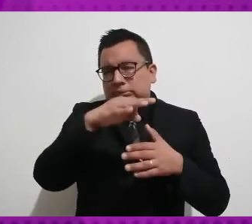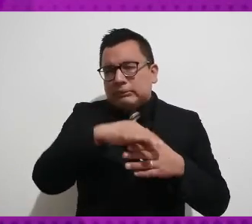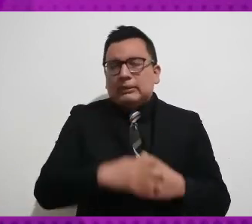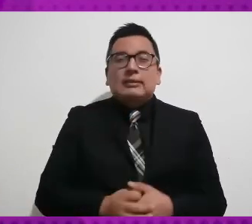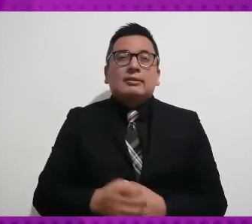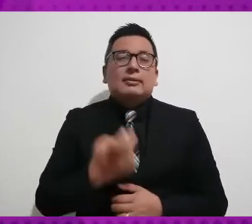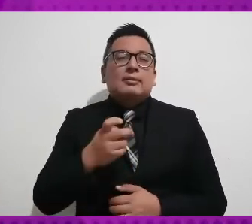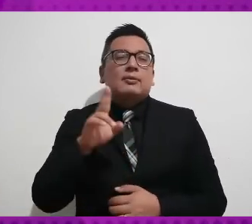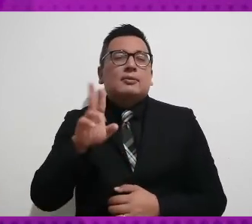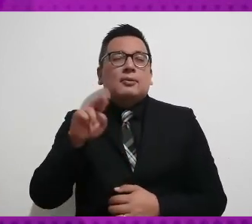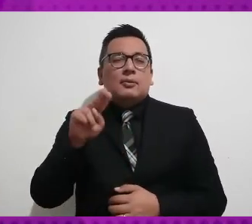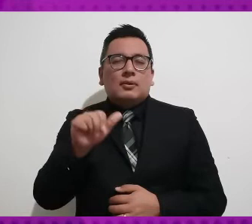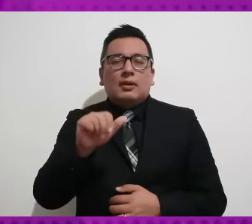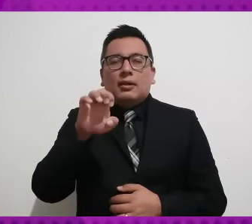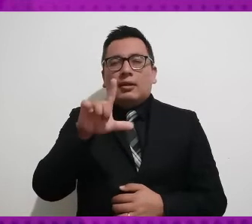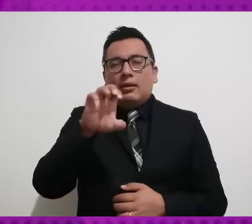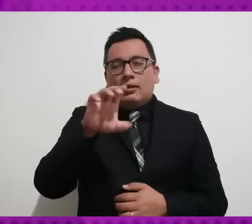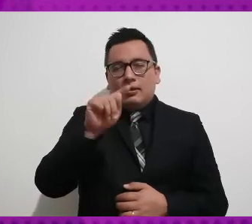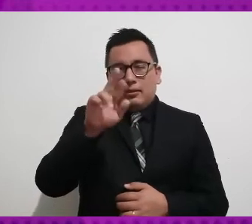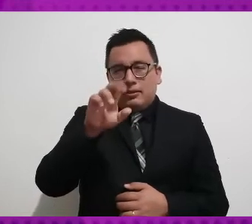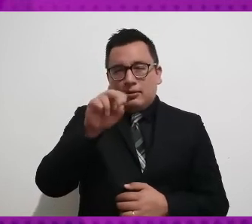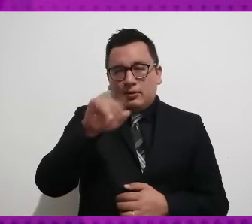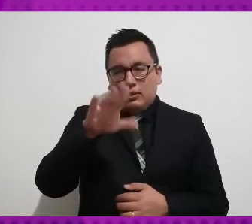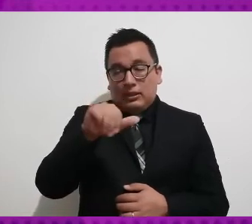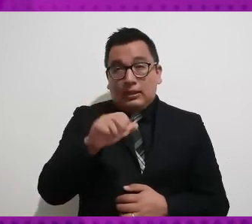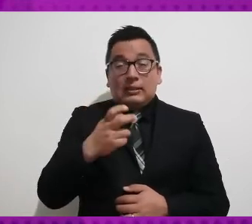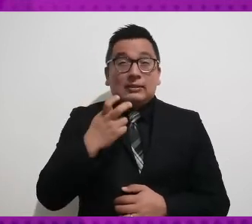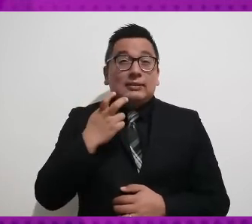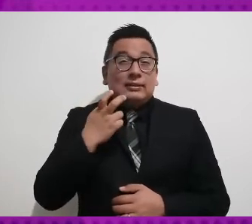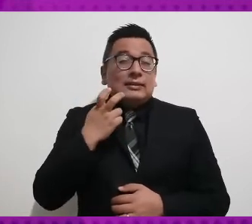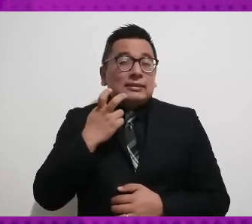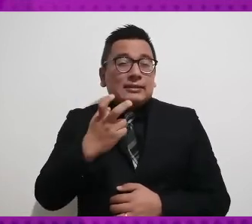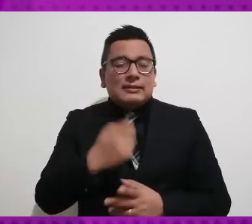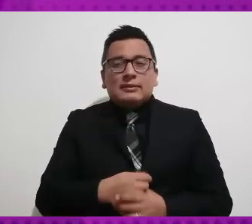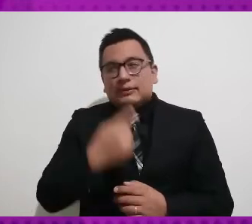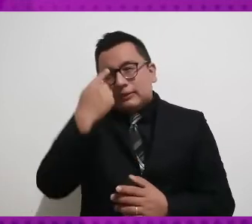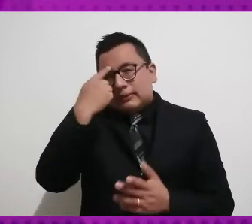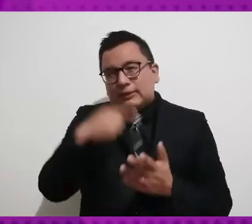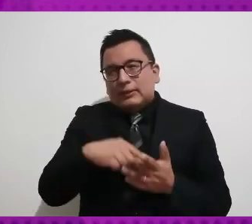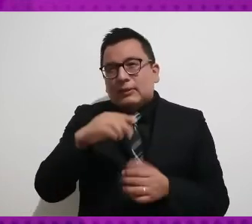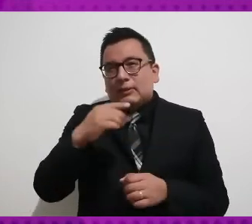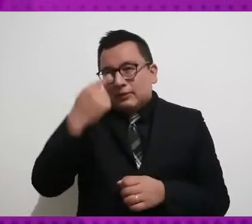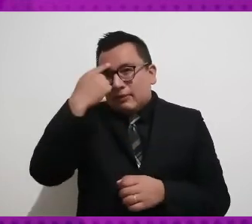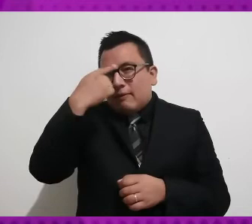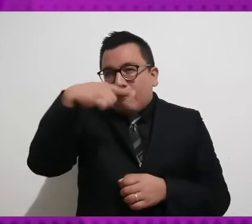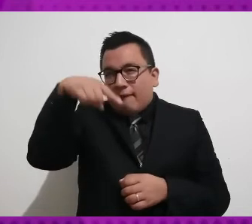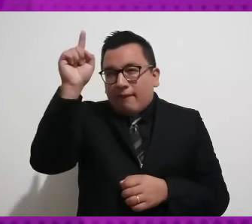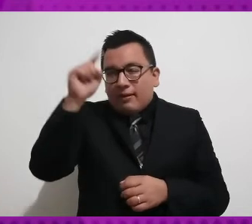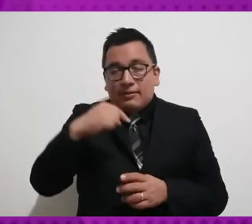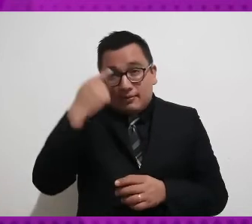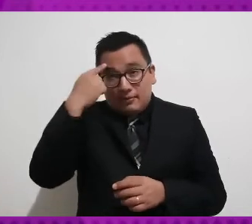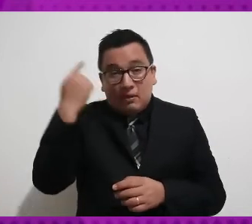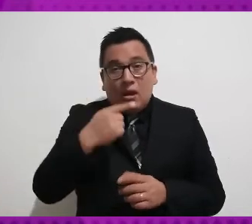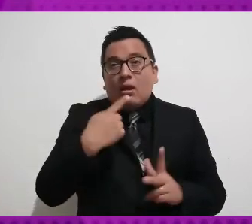pasado también tuvimos la implementación de la urna y creo que eso facilita también pues ya el cómputo y escrutinio y cómputo en el momento